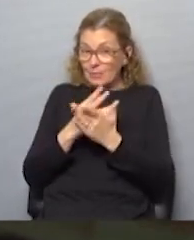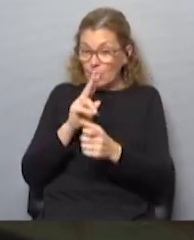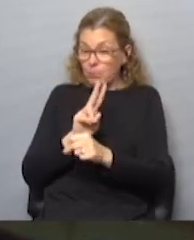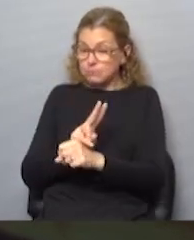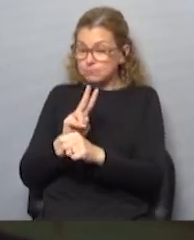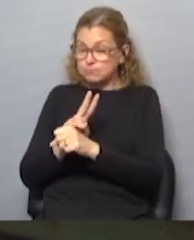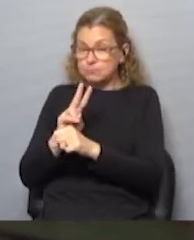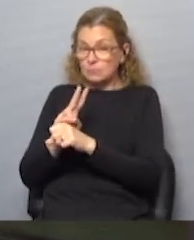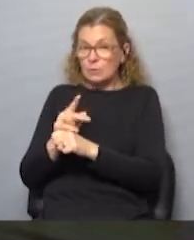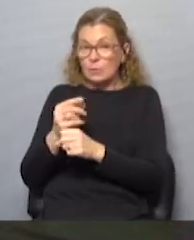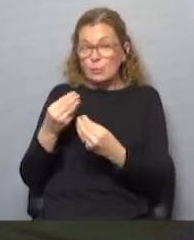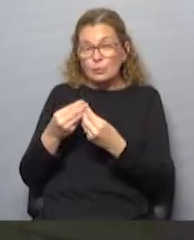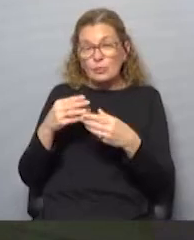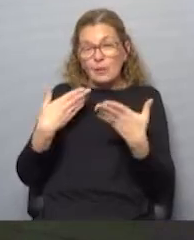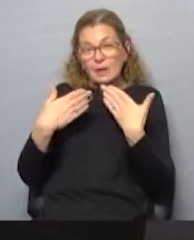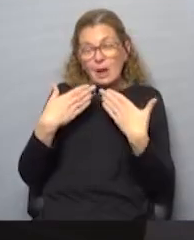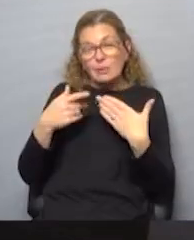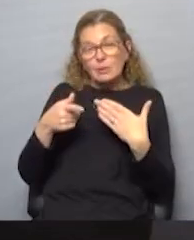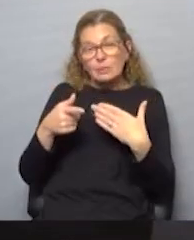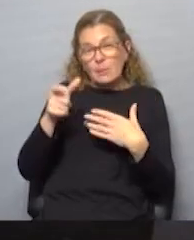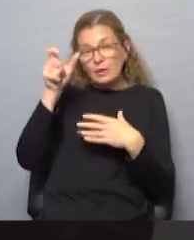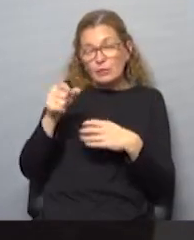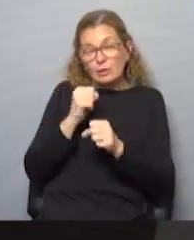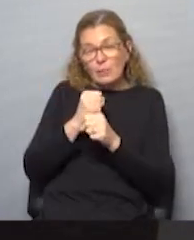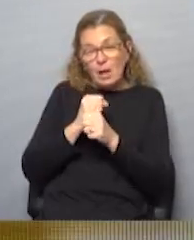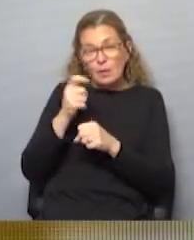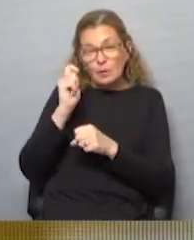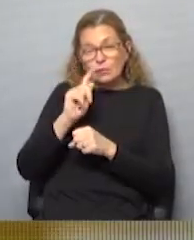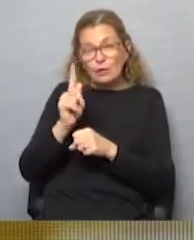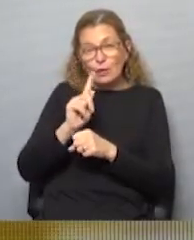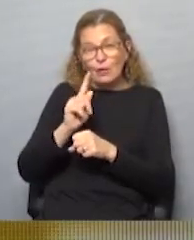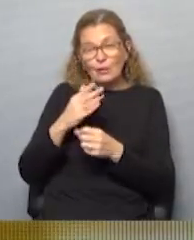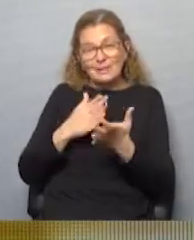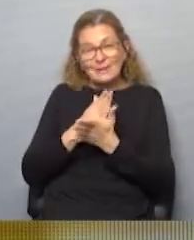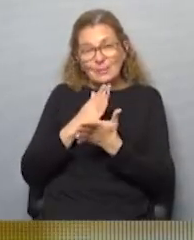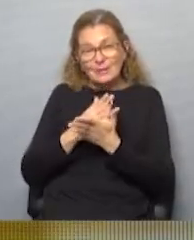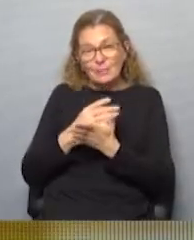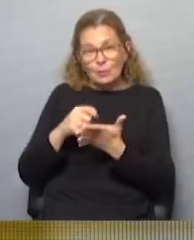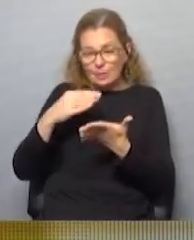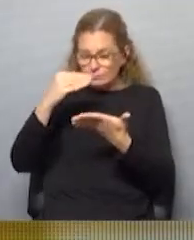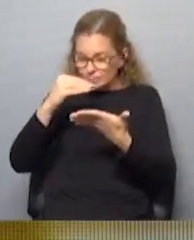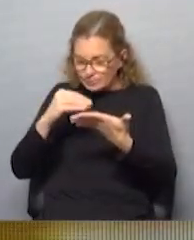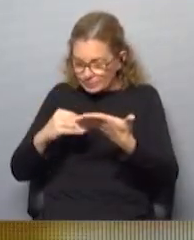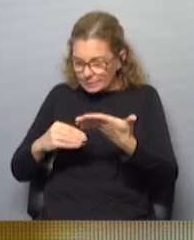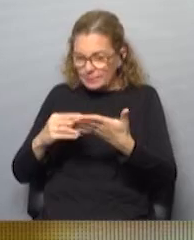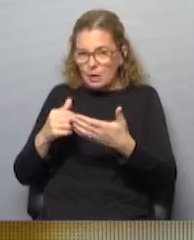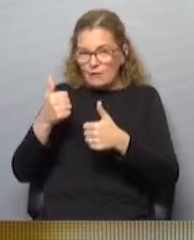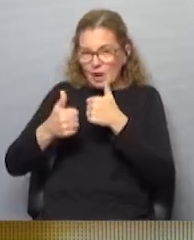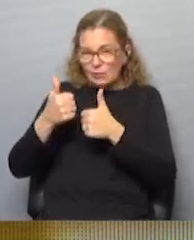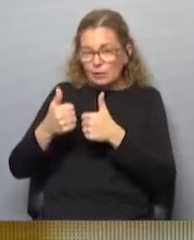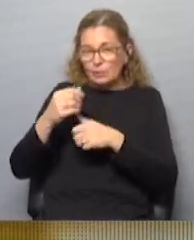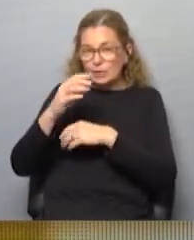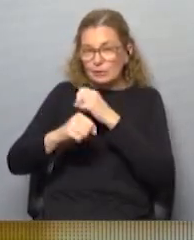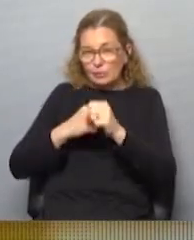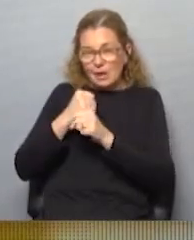no es no muchas veces se habla verdad los funcionarios públicos del móvil ya nosotros tenemos que rendir tenemos evaluaciones cada tantos